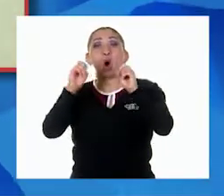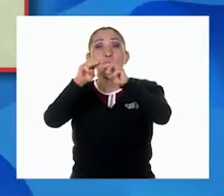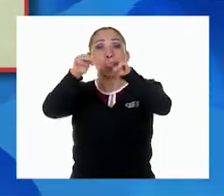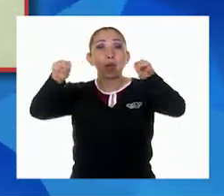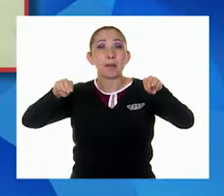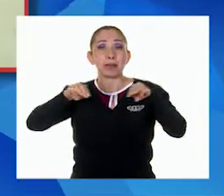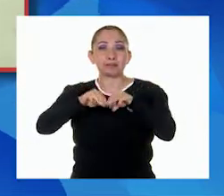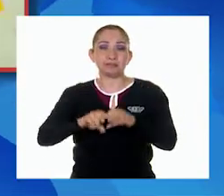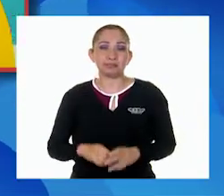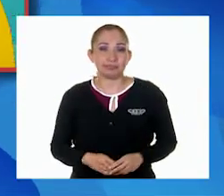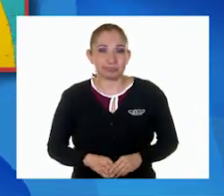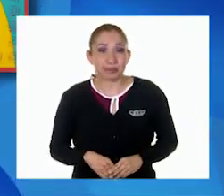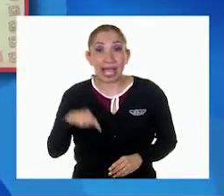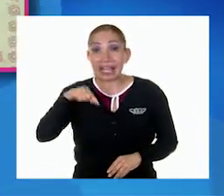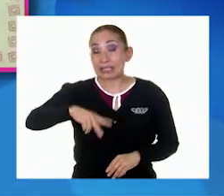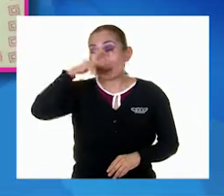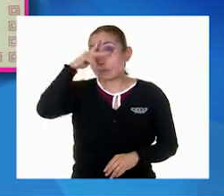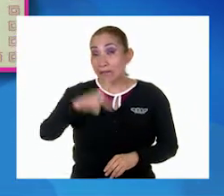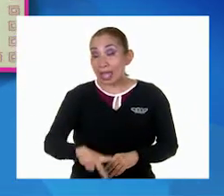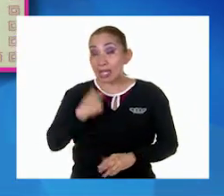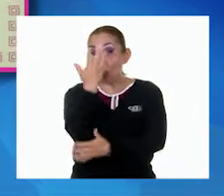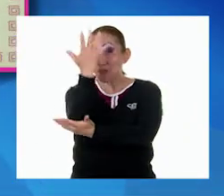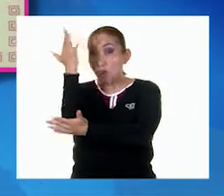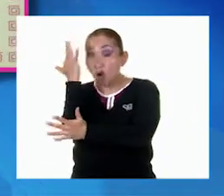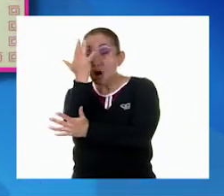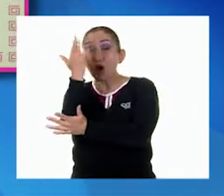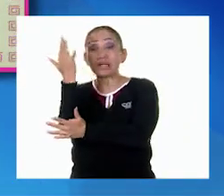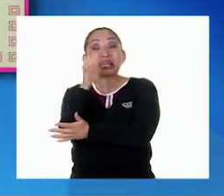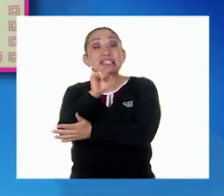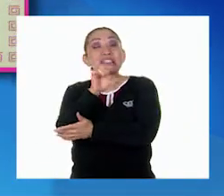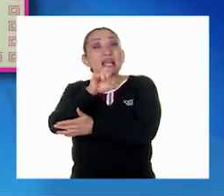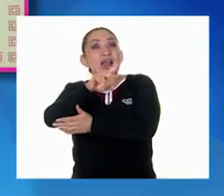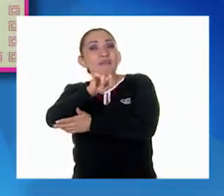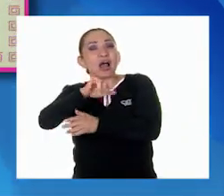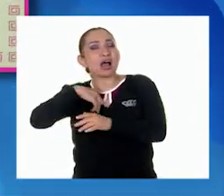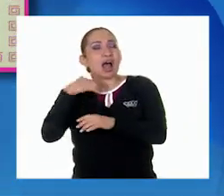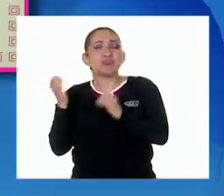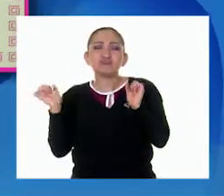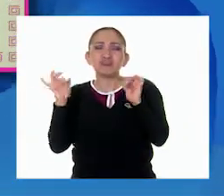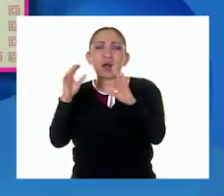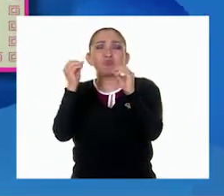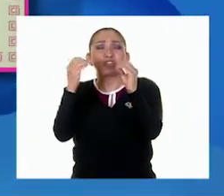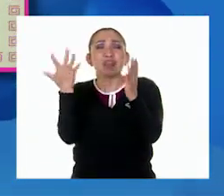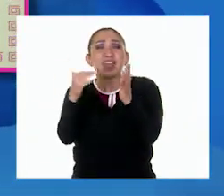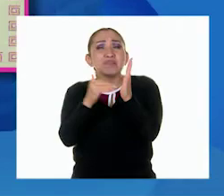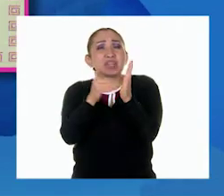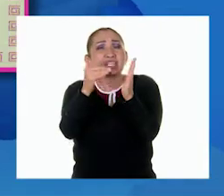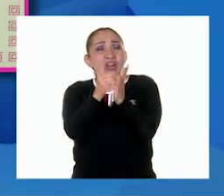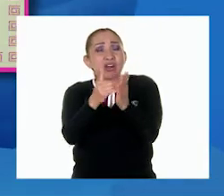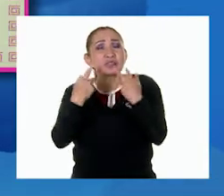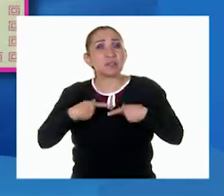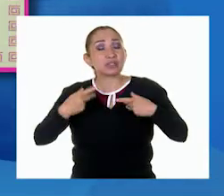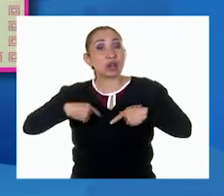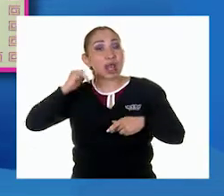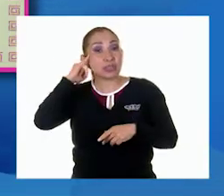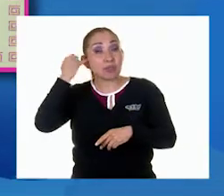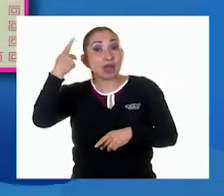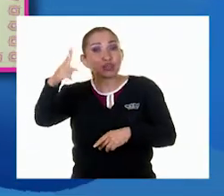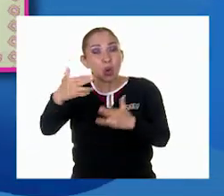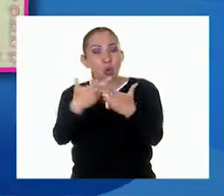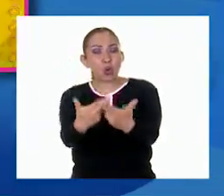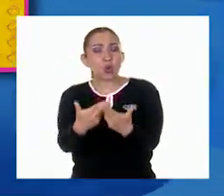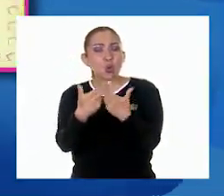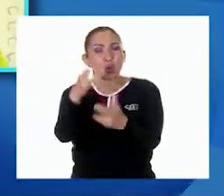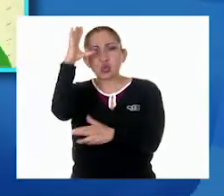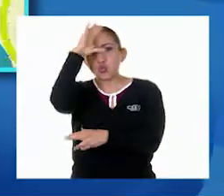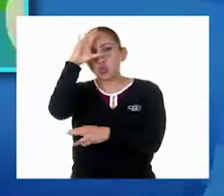muebles. En México, los bosques y selvas son el hogar de más de 10 millones de indígenas y su enorme